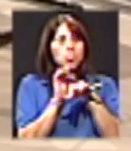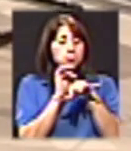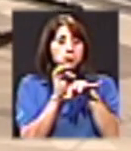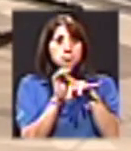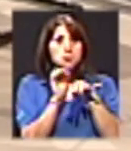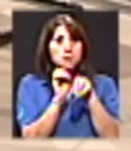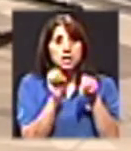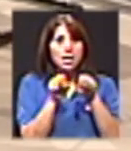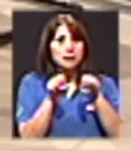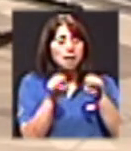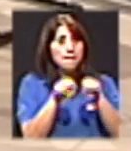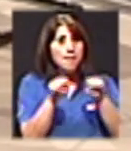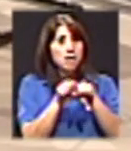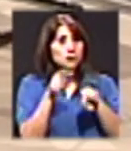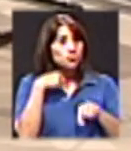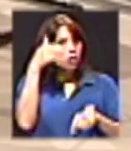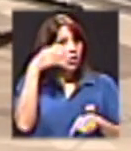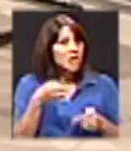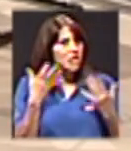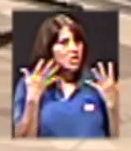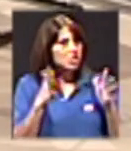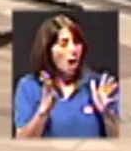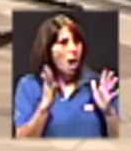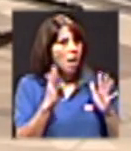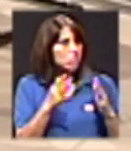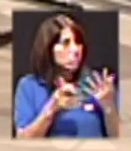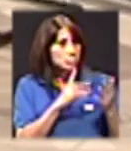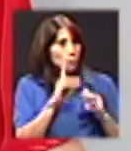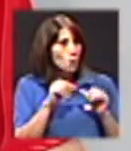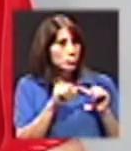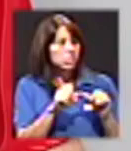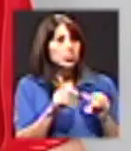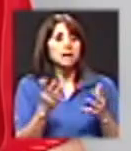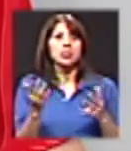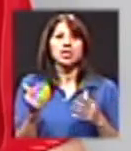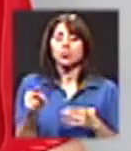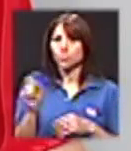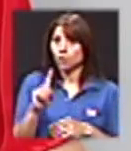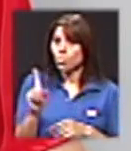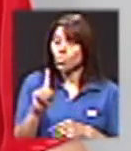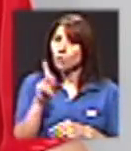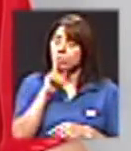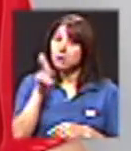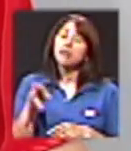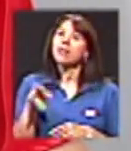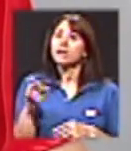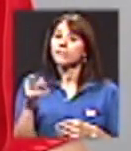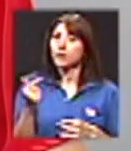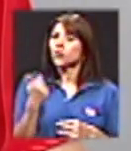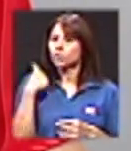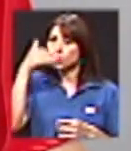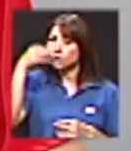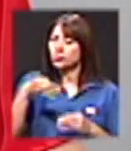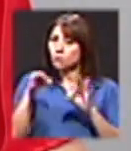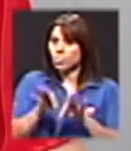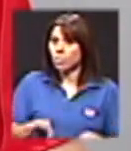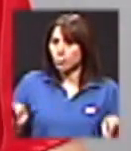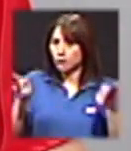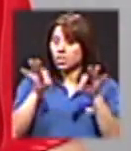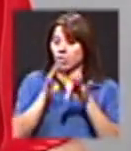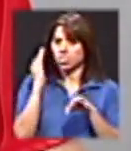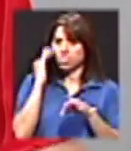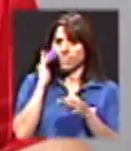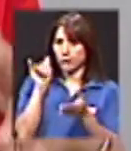y entonces estaba un poco informado. No, y esa visión, Juan Rafael, yo creo que es importante, porque si vos lo ves